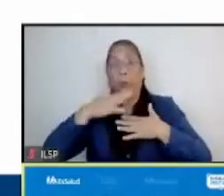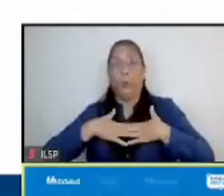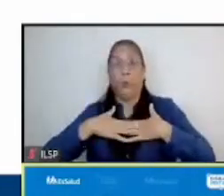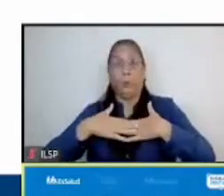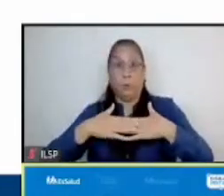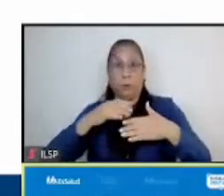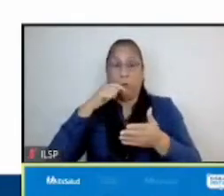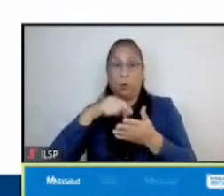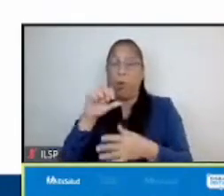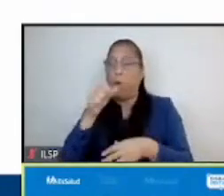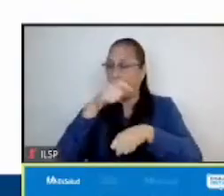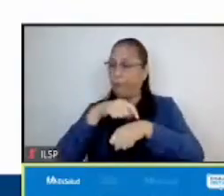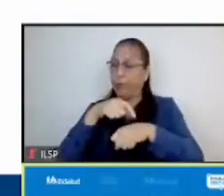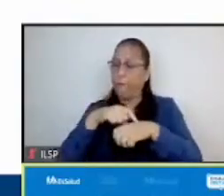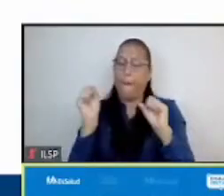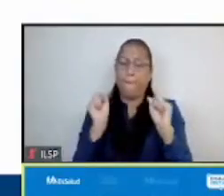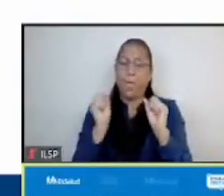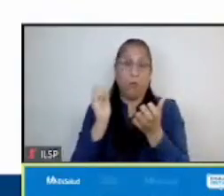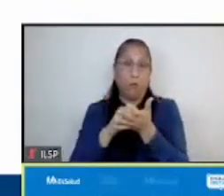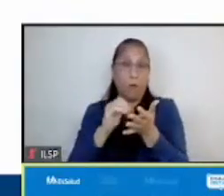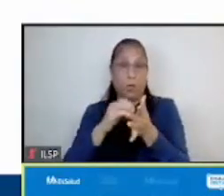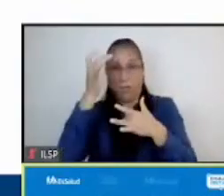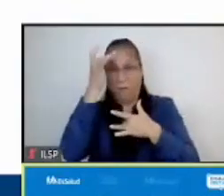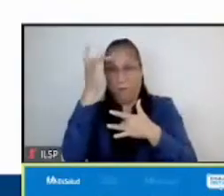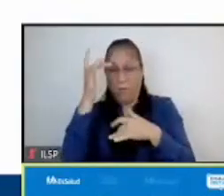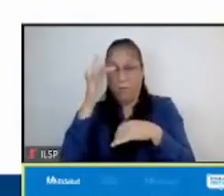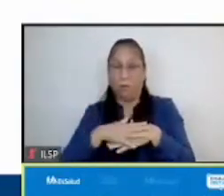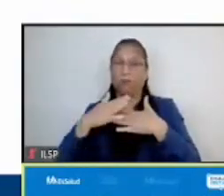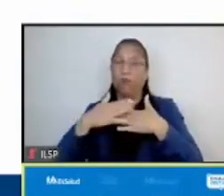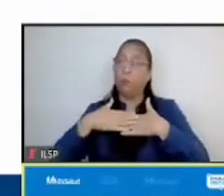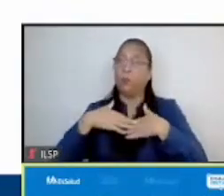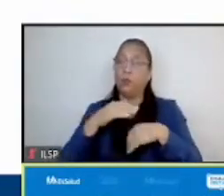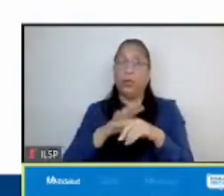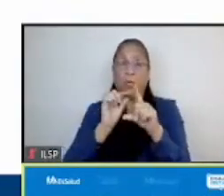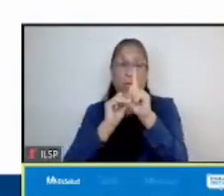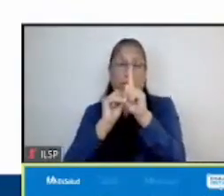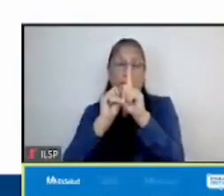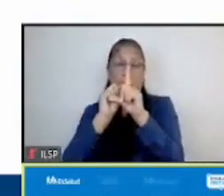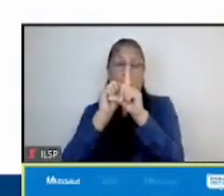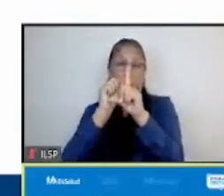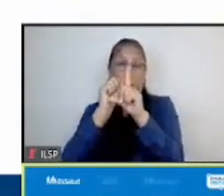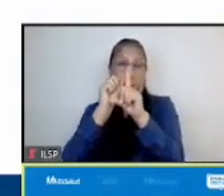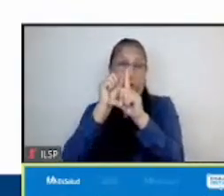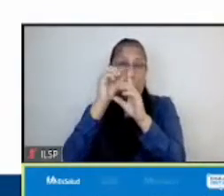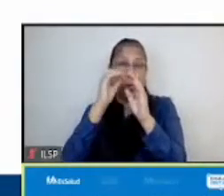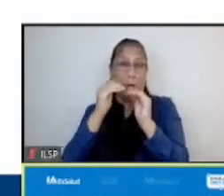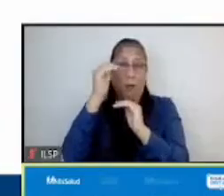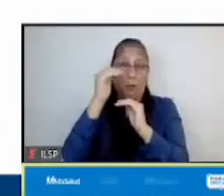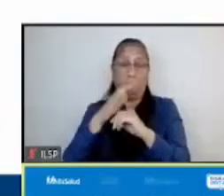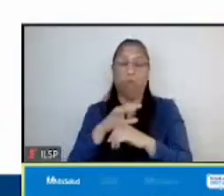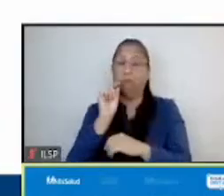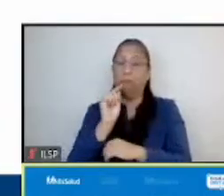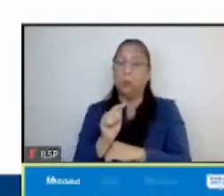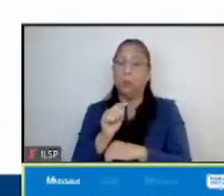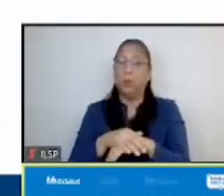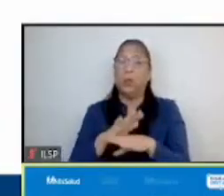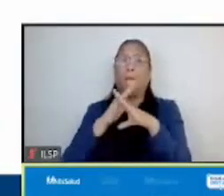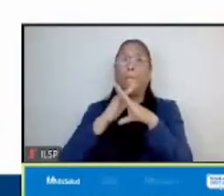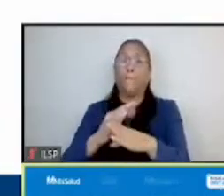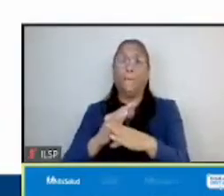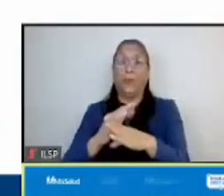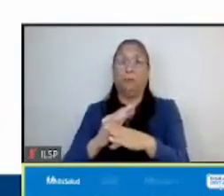es una época en la cual hay más infecciones respiratorias es que las temperaturas elevadas, es decir, en verano, impiden que el virus se